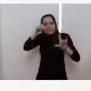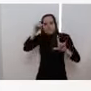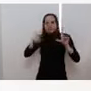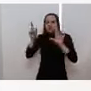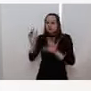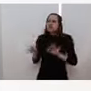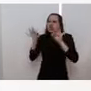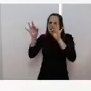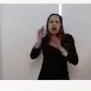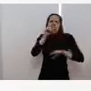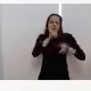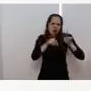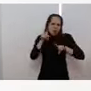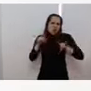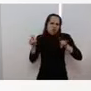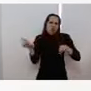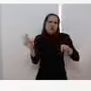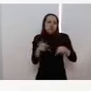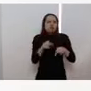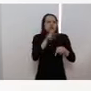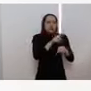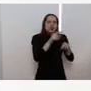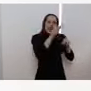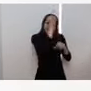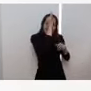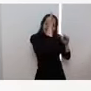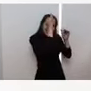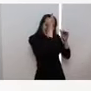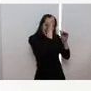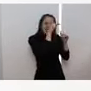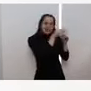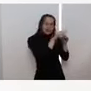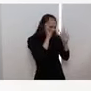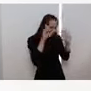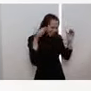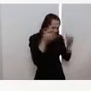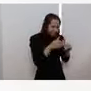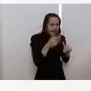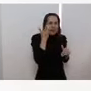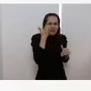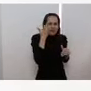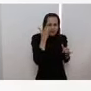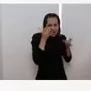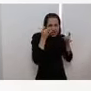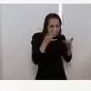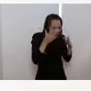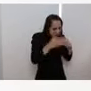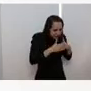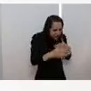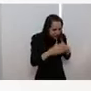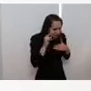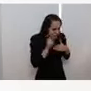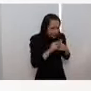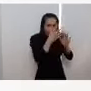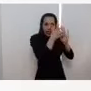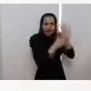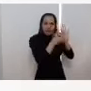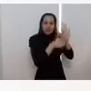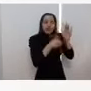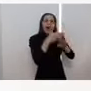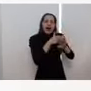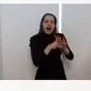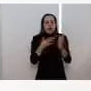unos programas especiales como las clínicas de crónicos enfocadas a esos pacientes con esa patología que nos mostraron muy bien al inicio